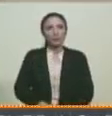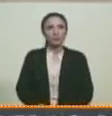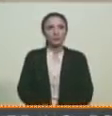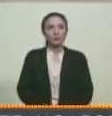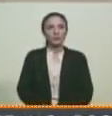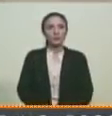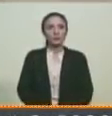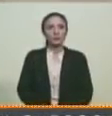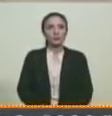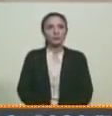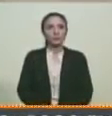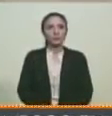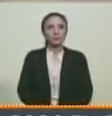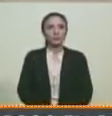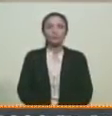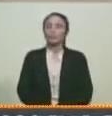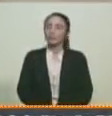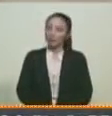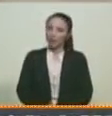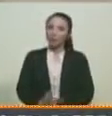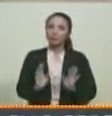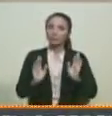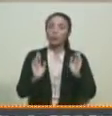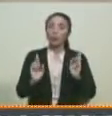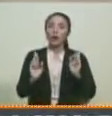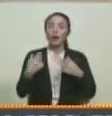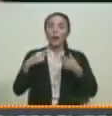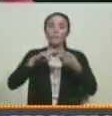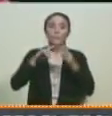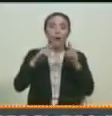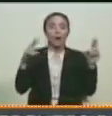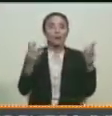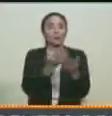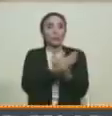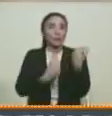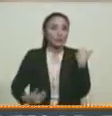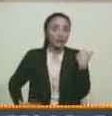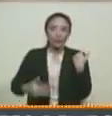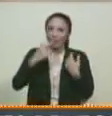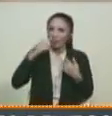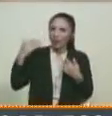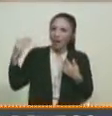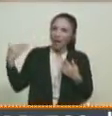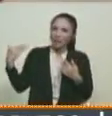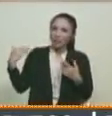reivindicar los actos de paz que hicieron los presidentes Rafael Caldera